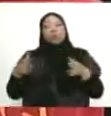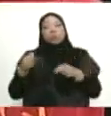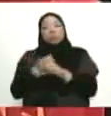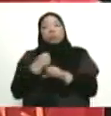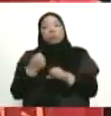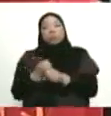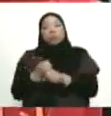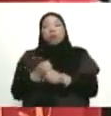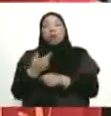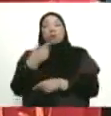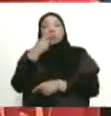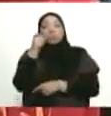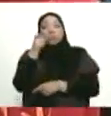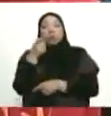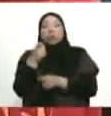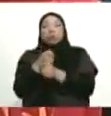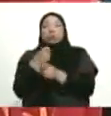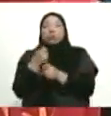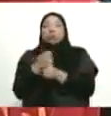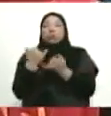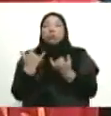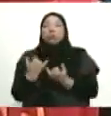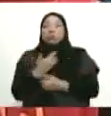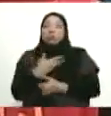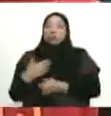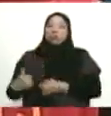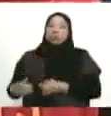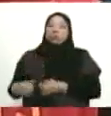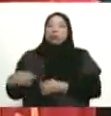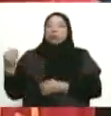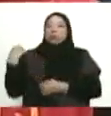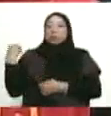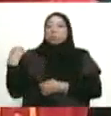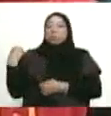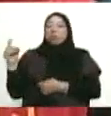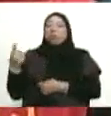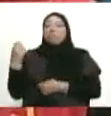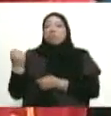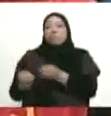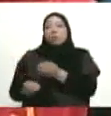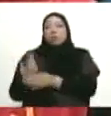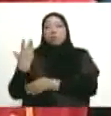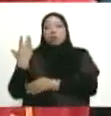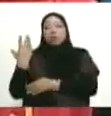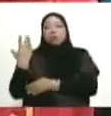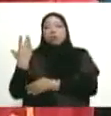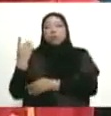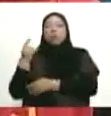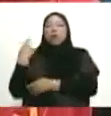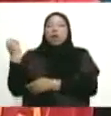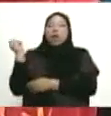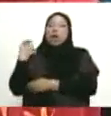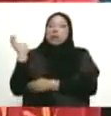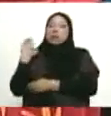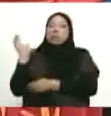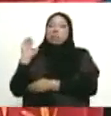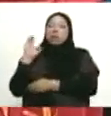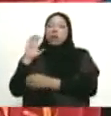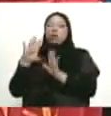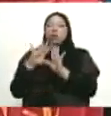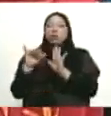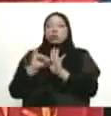con francotiradores, con guayas. Y el presidente llamó un primero de mayo a una Asamblea Nacional